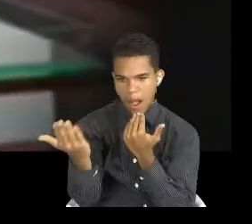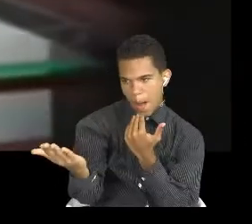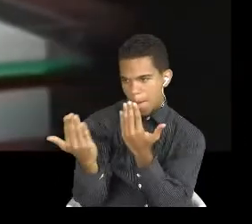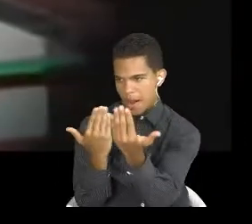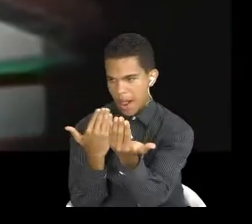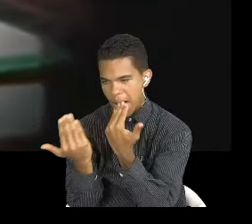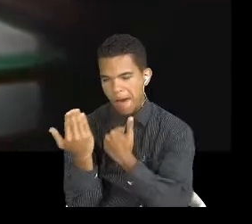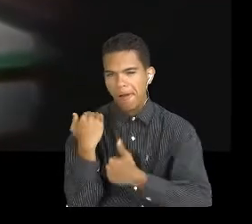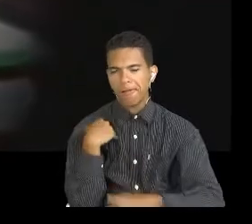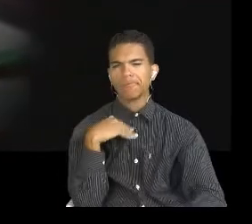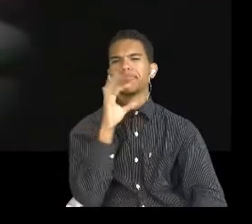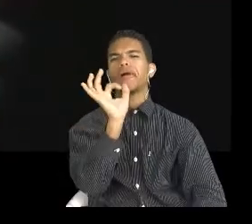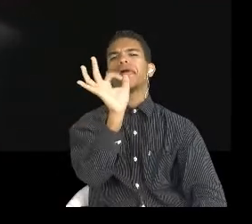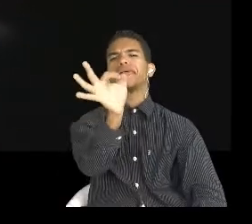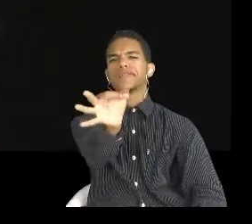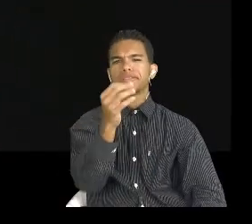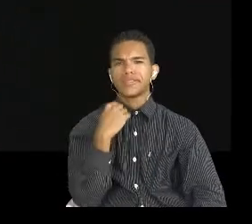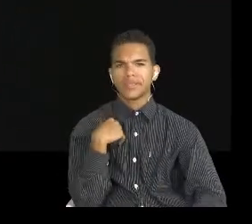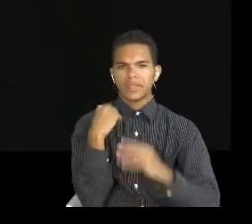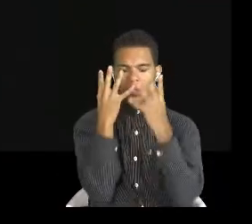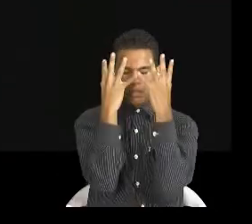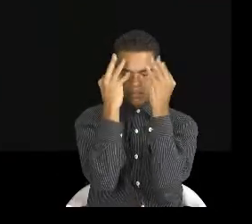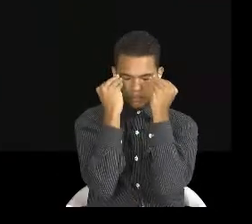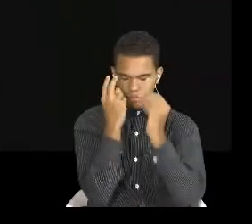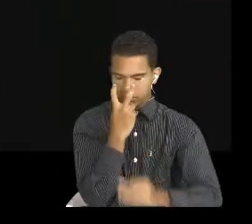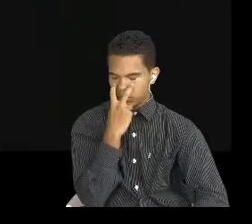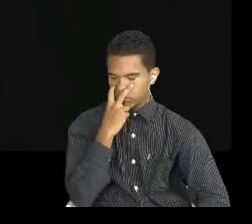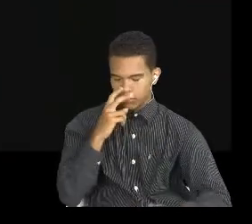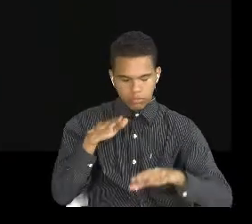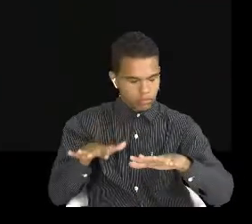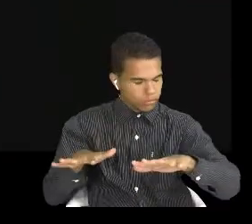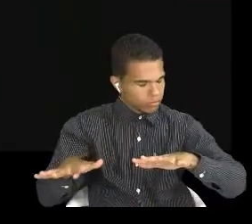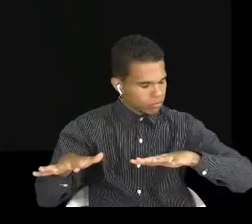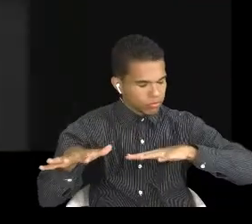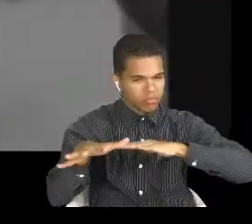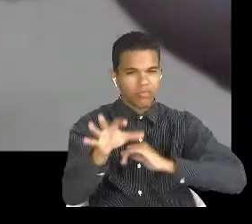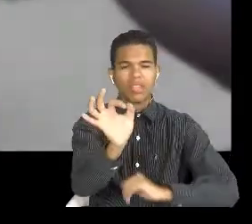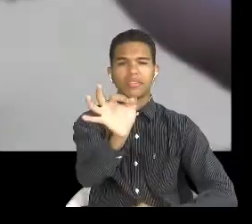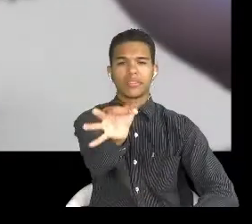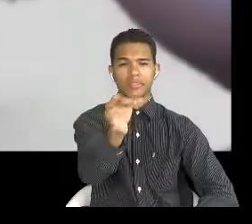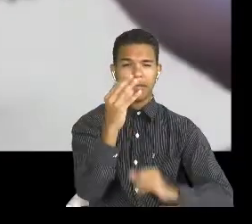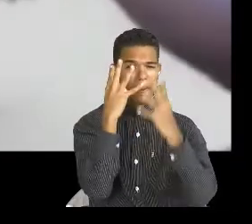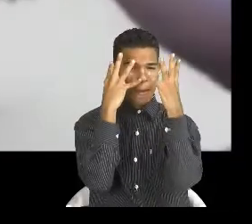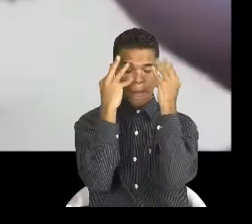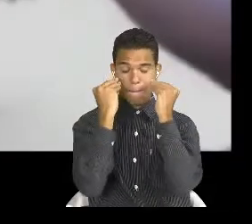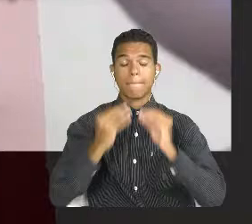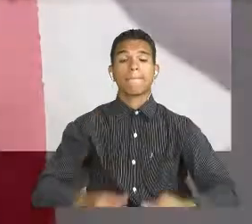que afecta a más de 2 millones de personas en todo el país.